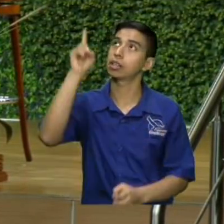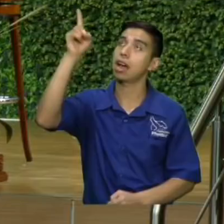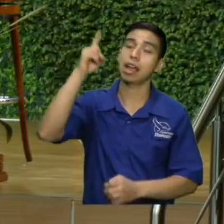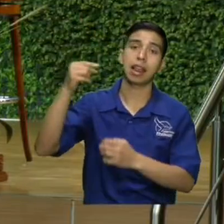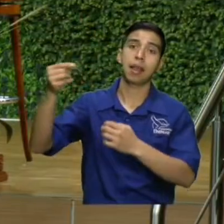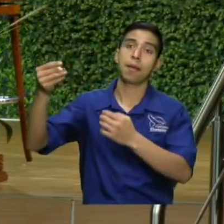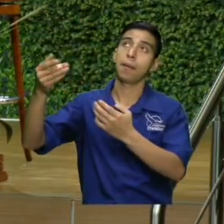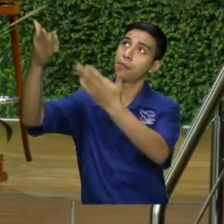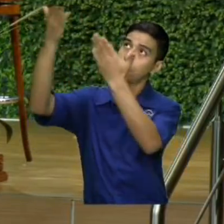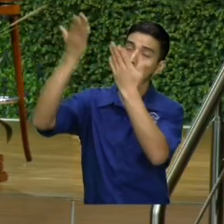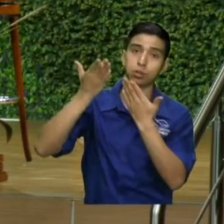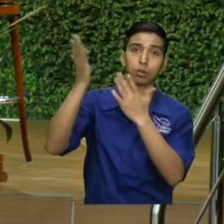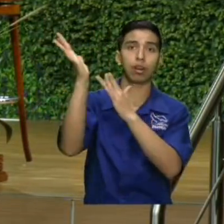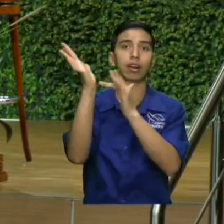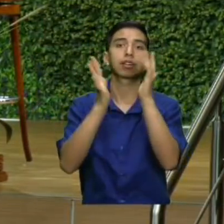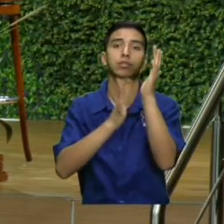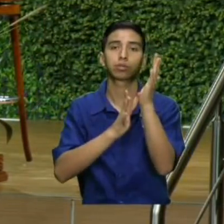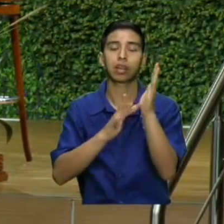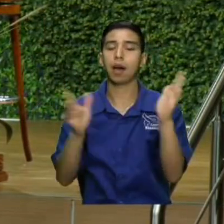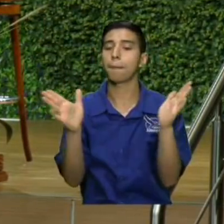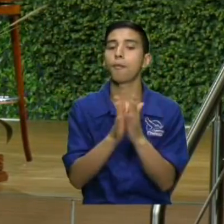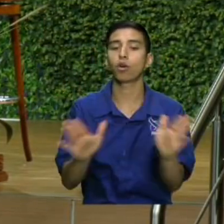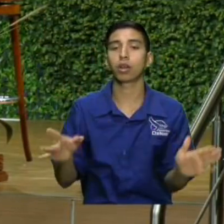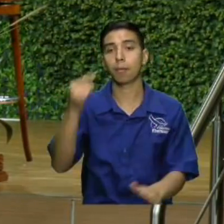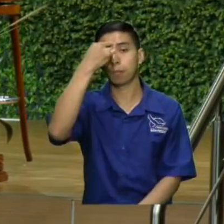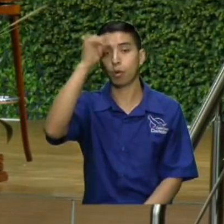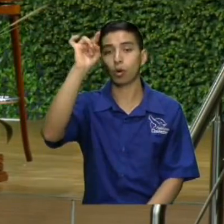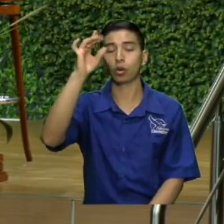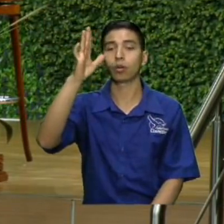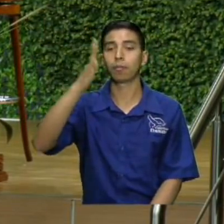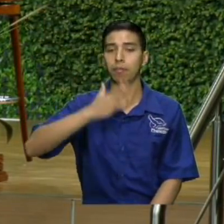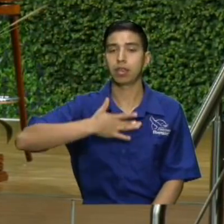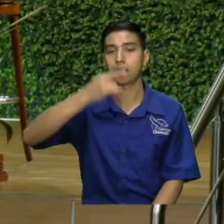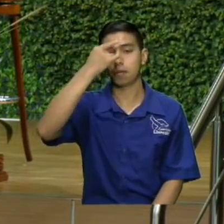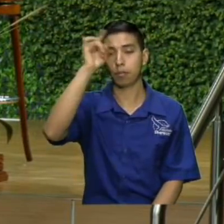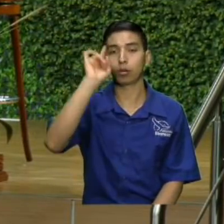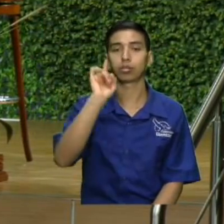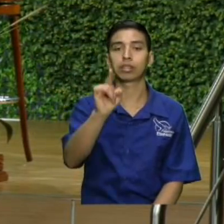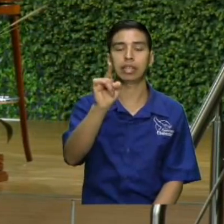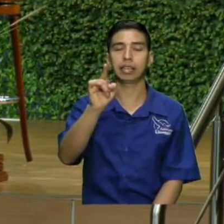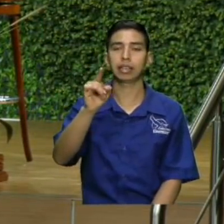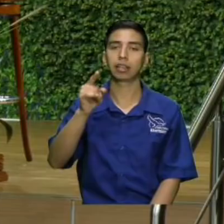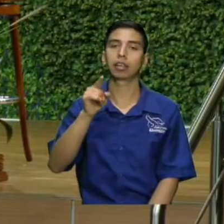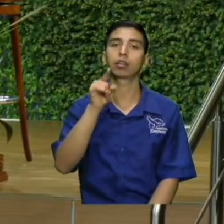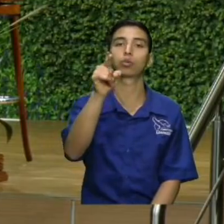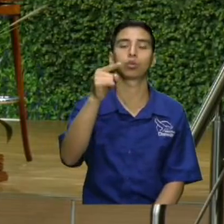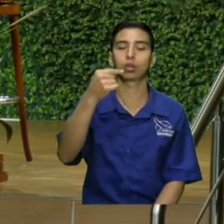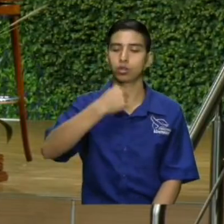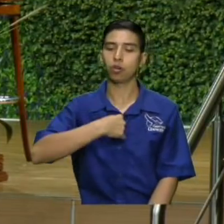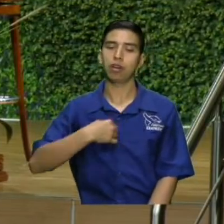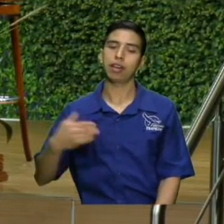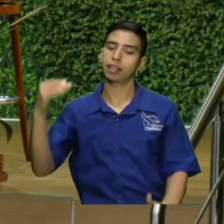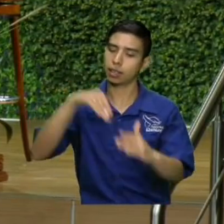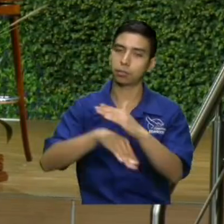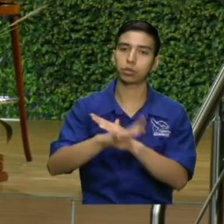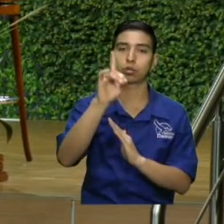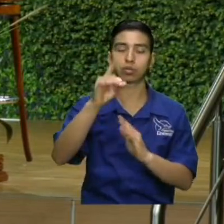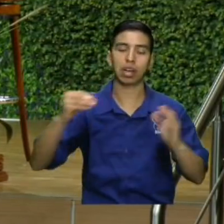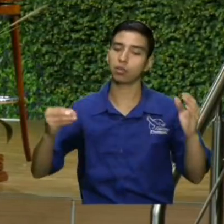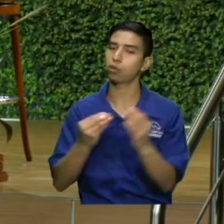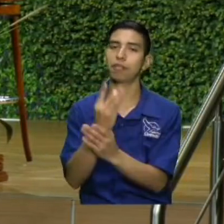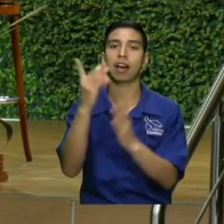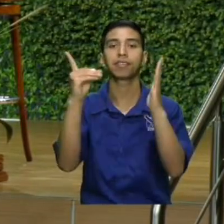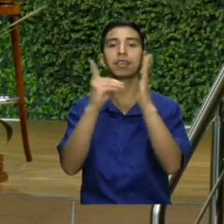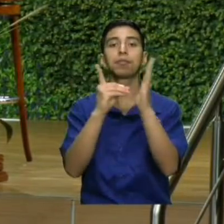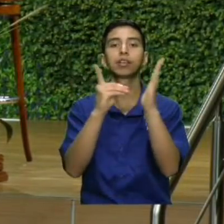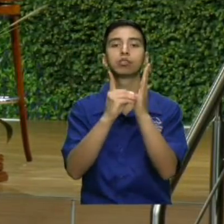hijo en carne para que lo cumpliera, y de esa manera nosotros pudiéramos entrar en una nueva dimensión y en un pacto nuevo. Pues se llama un pacto